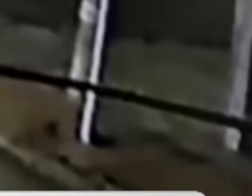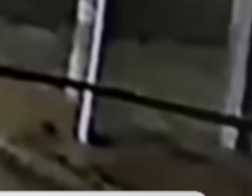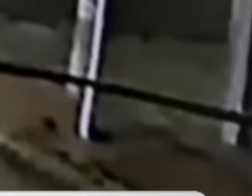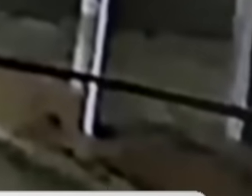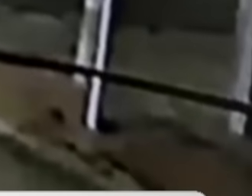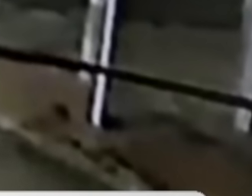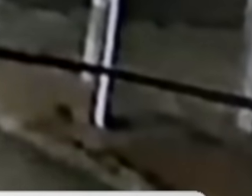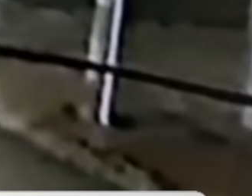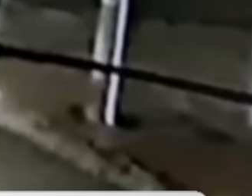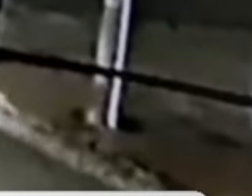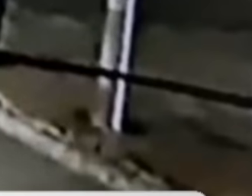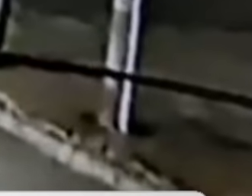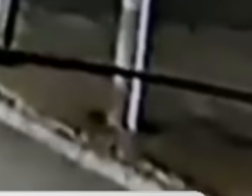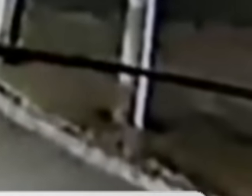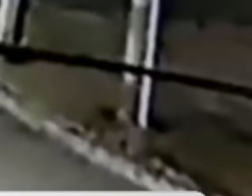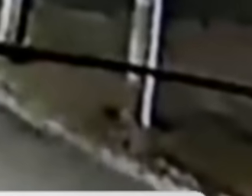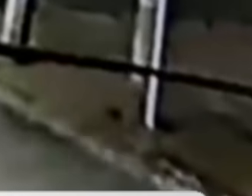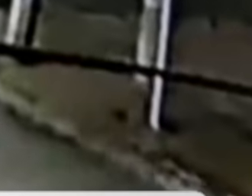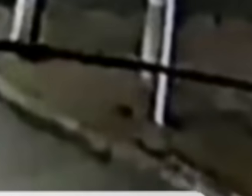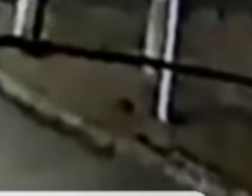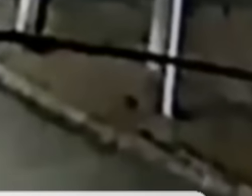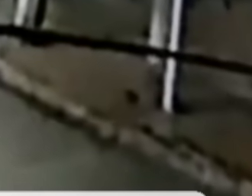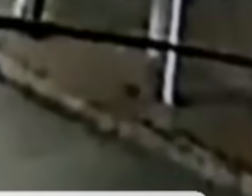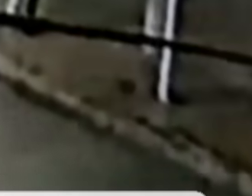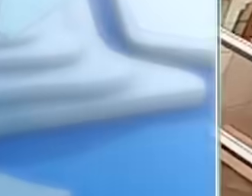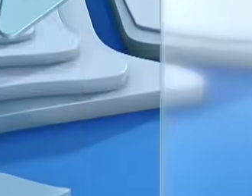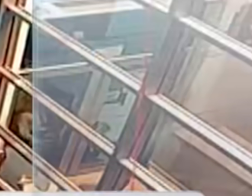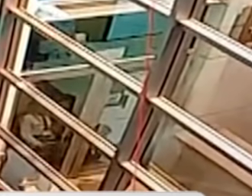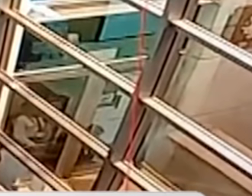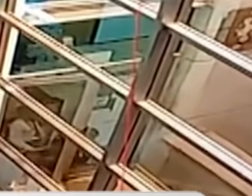Usaban taxis para cometer sus fechorías.